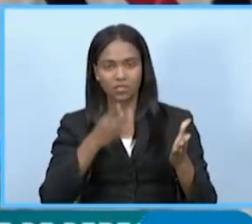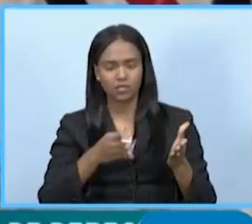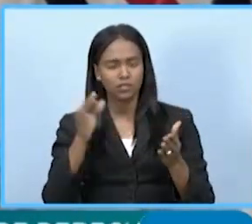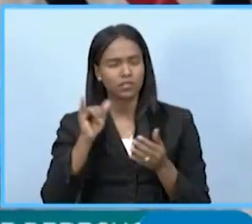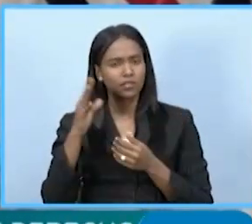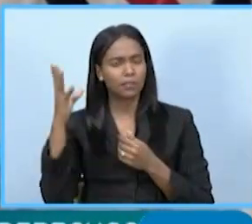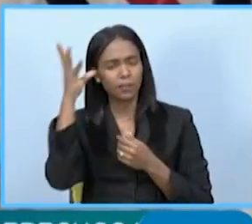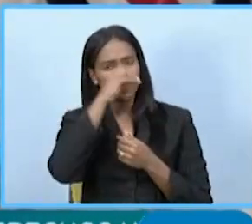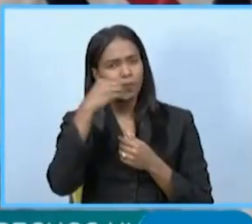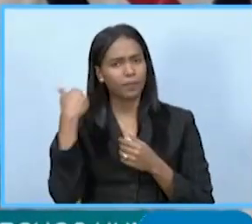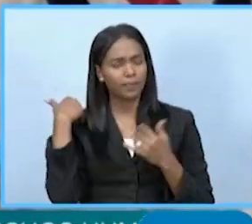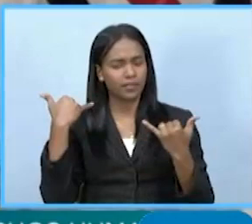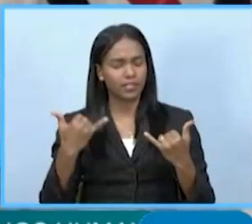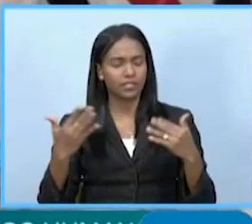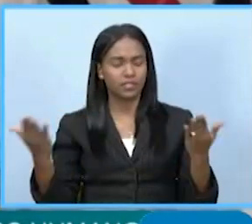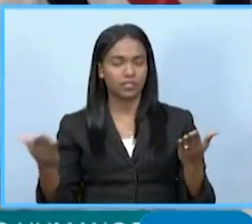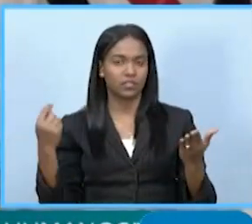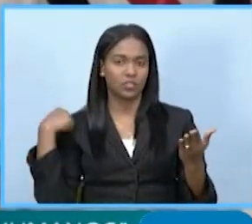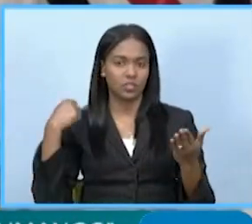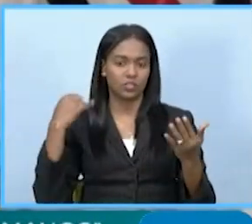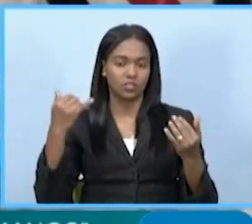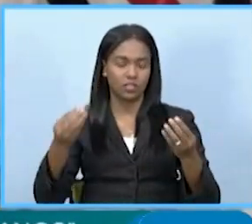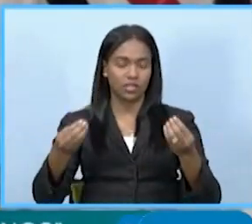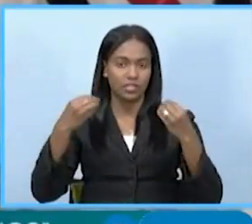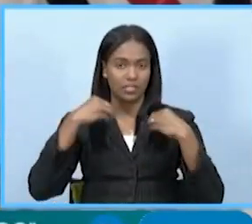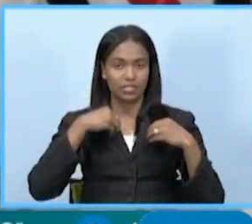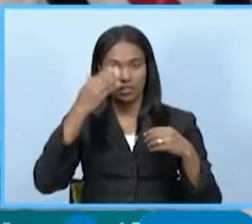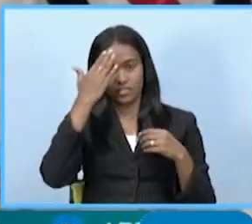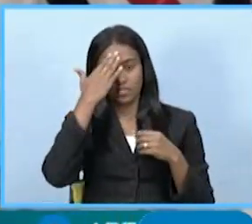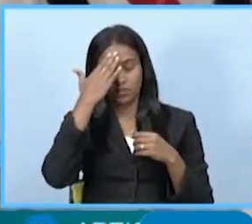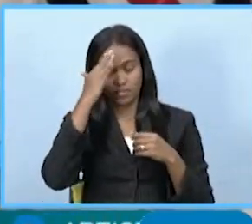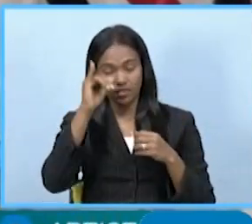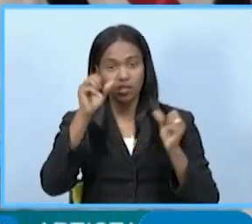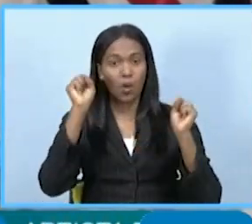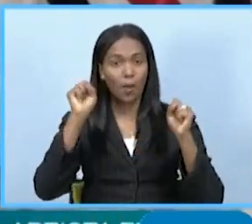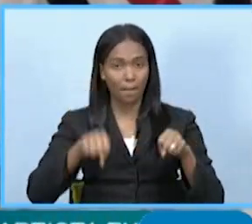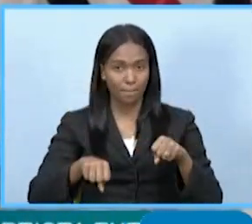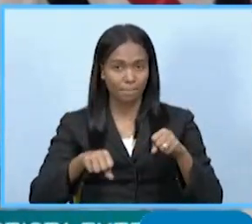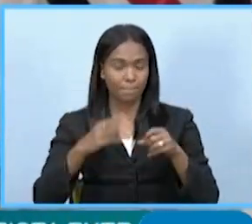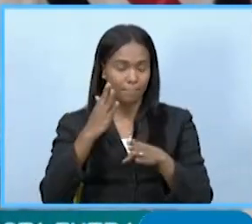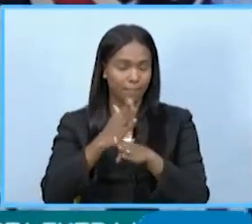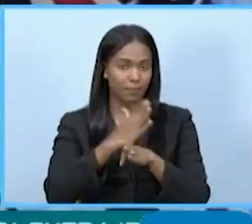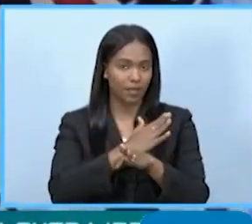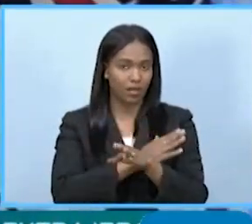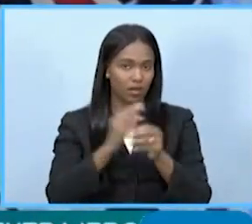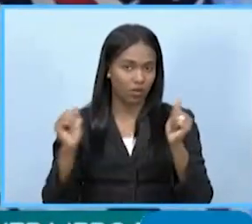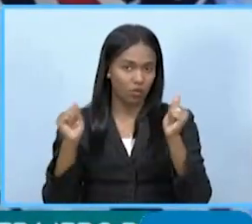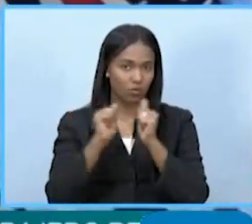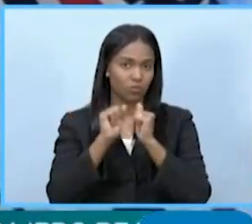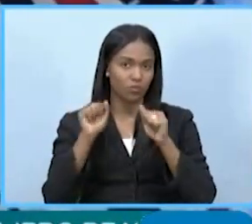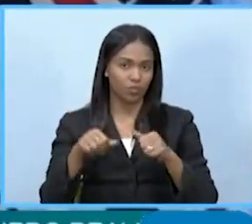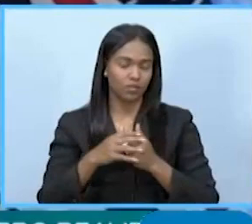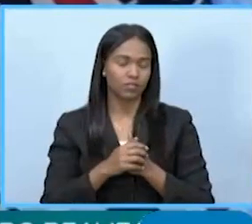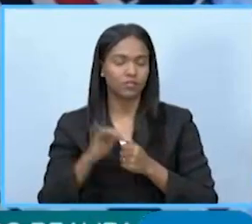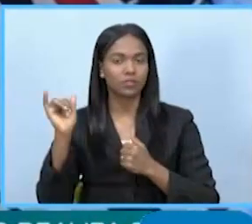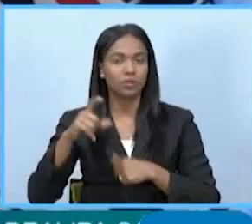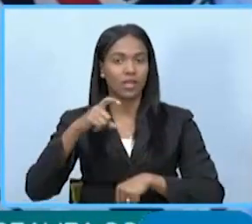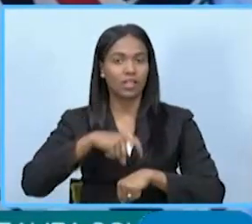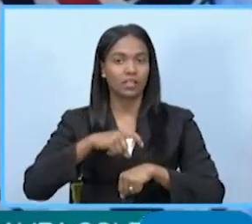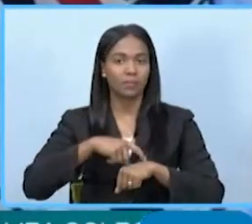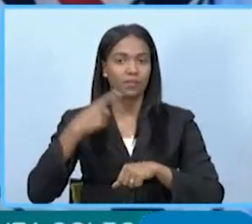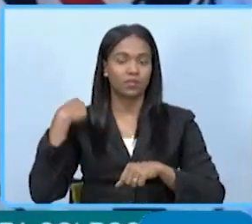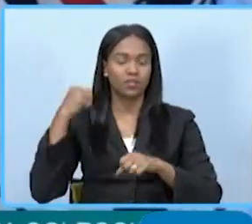linda es esta cita en la que estamos dándonos cuenta que se puede, que avanzar juntos. Y al tiempo que